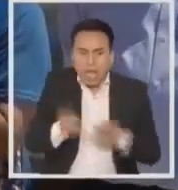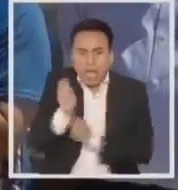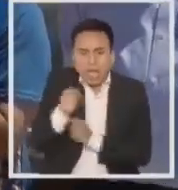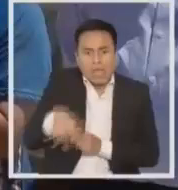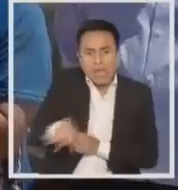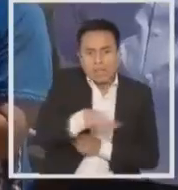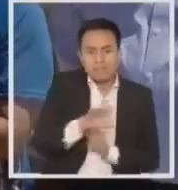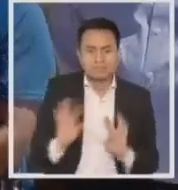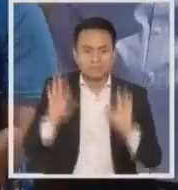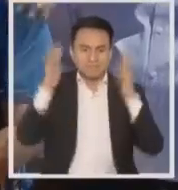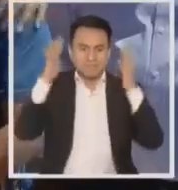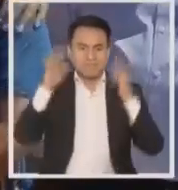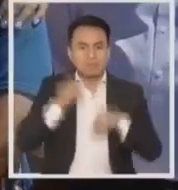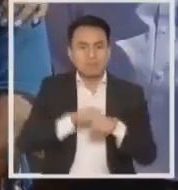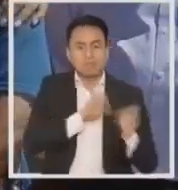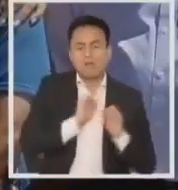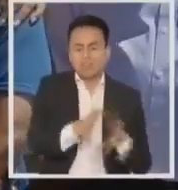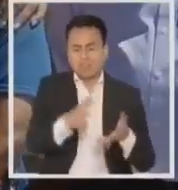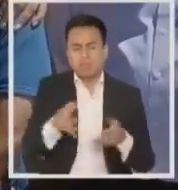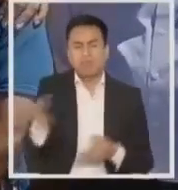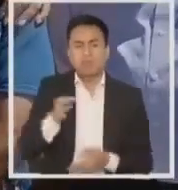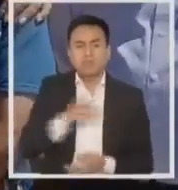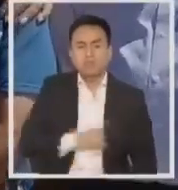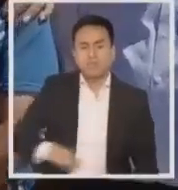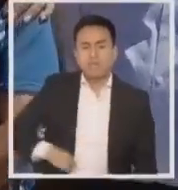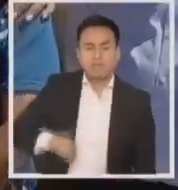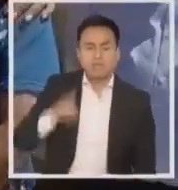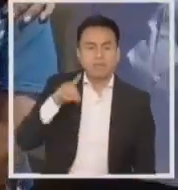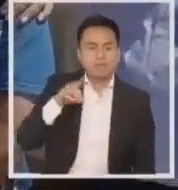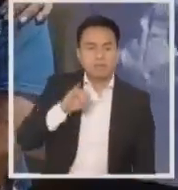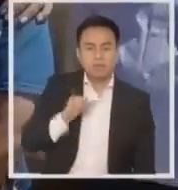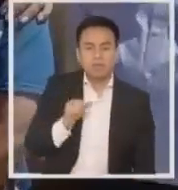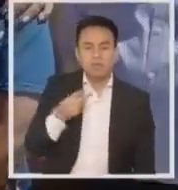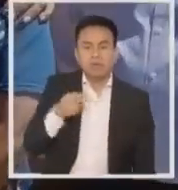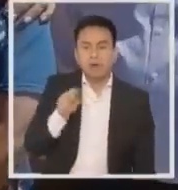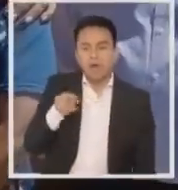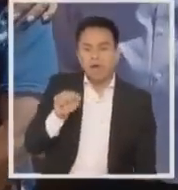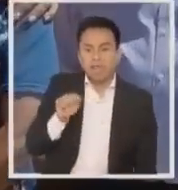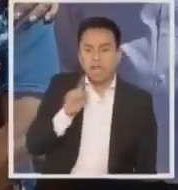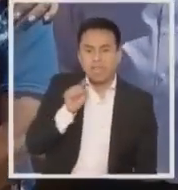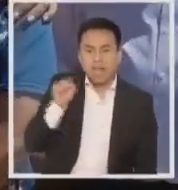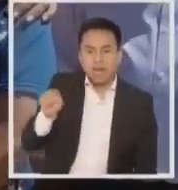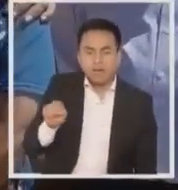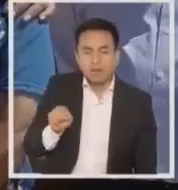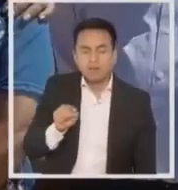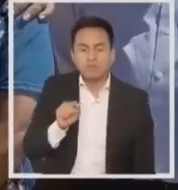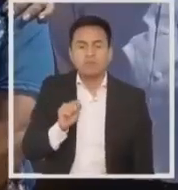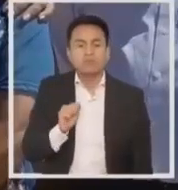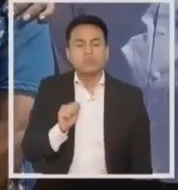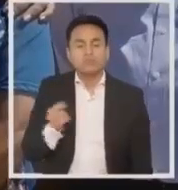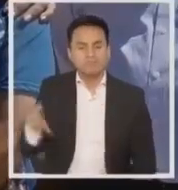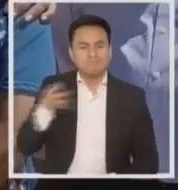que estuvo durante demasiado tiempo abandonada. Me lo mencionaba también la diputada Joana Pérez, no sé si está por acá, Joana, o está aquí abajo.